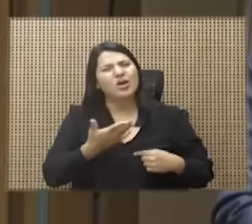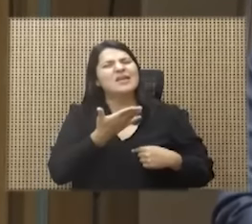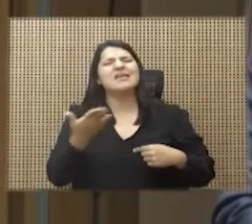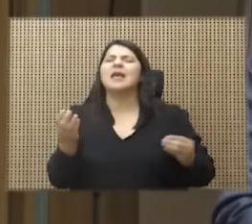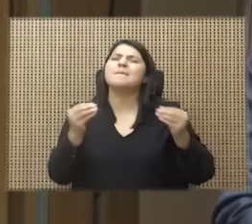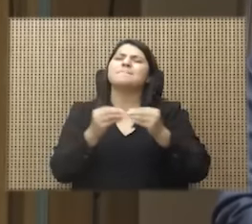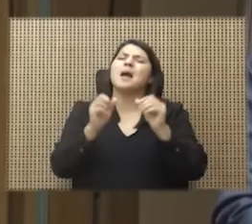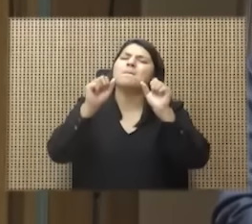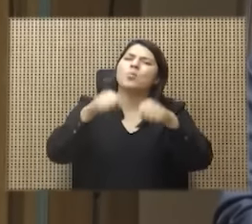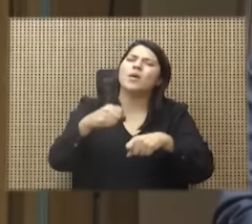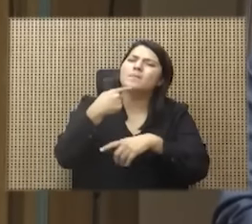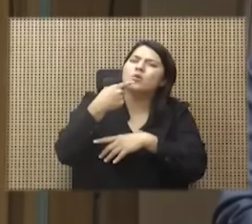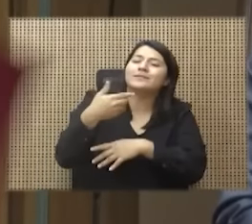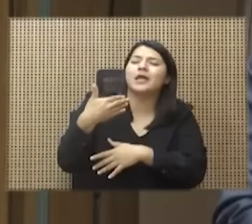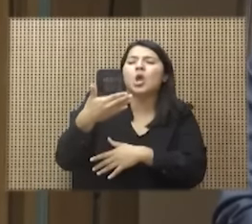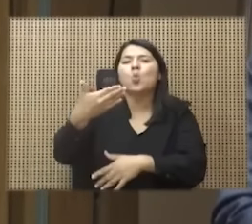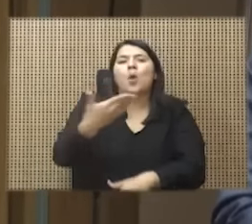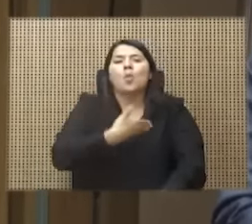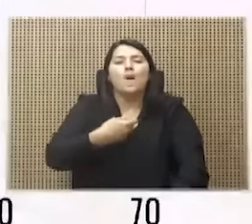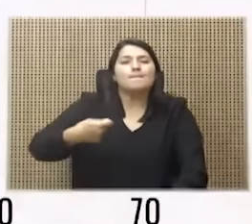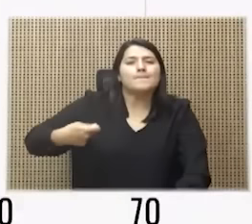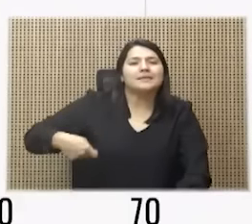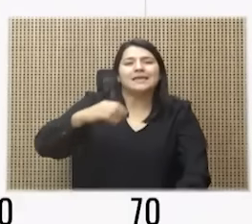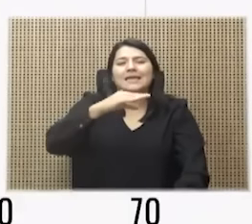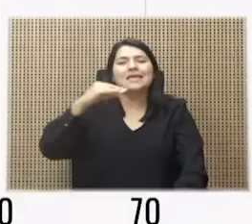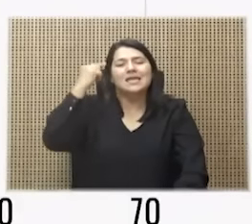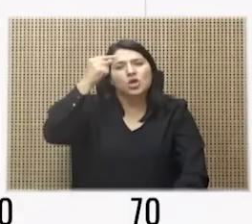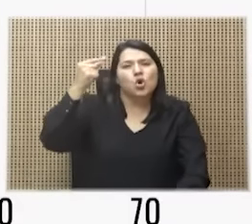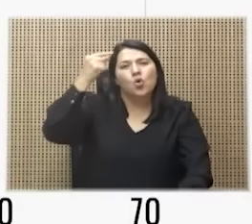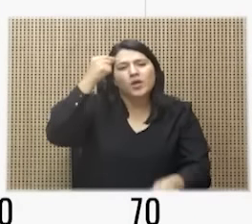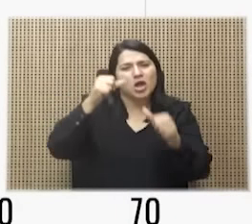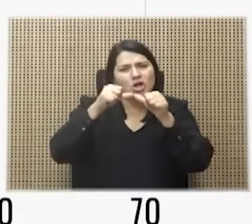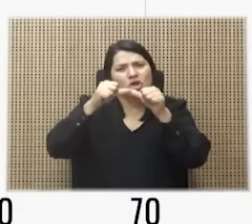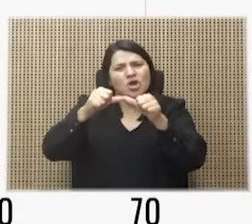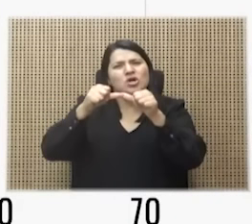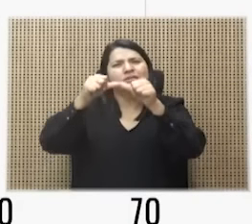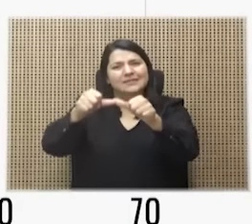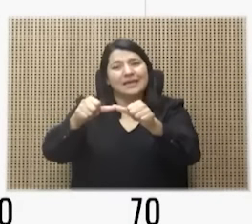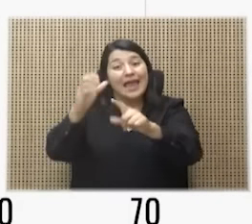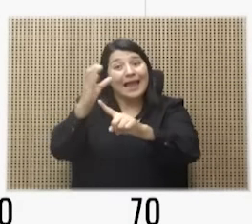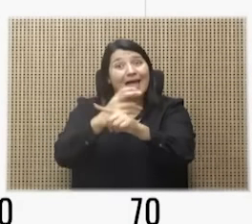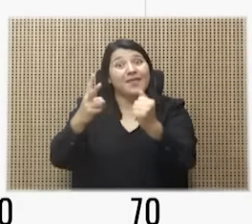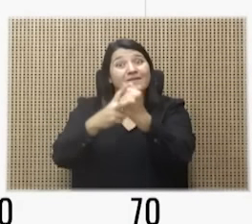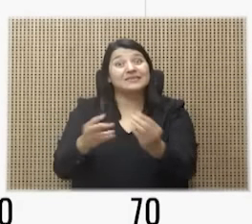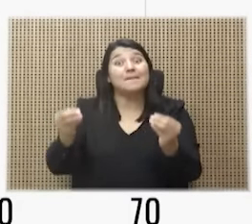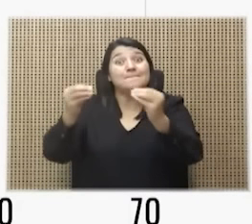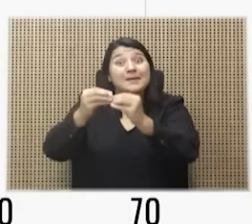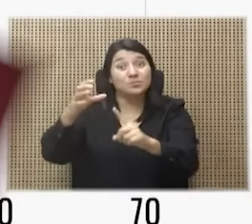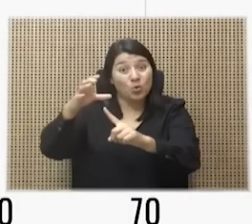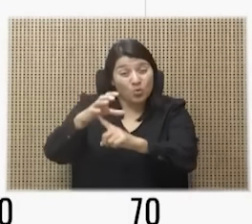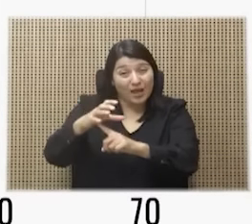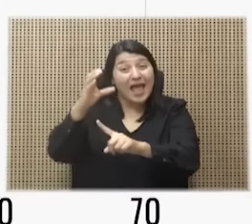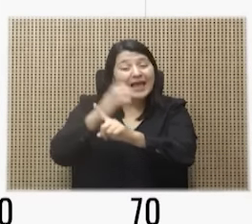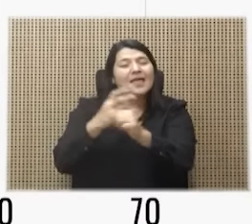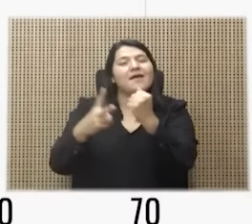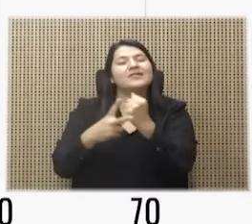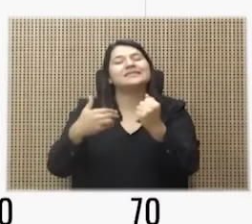el presidente y el gobierno siguen subiendo en popularidad y en apoyo, pese a que hay un natural desgaste del